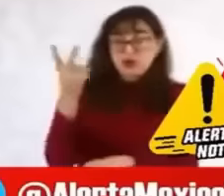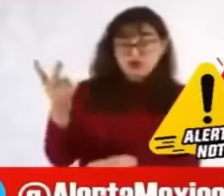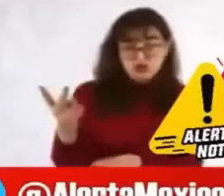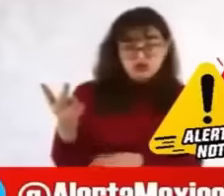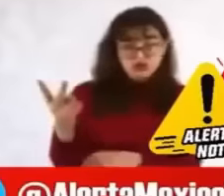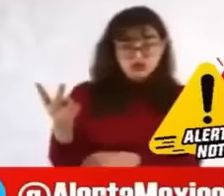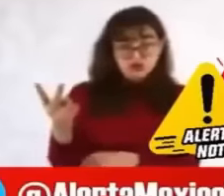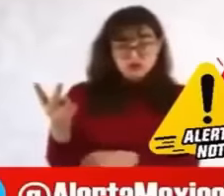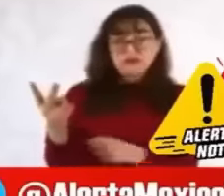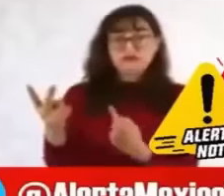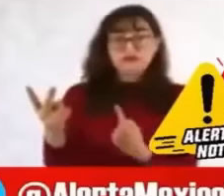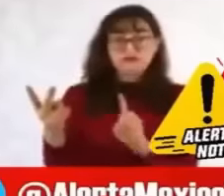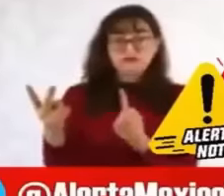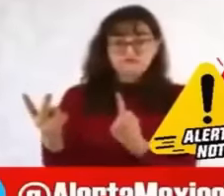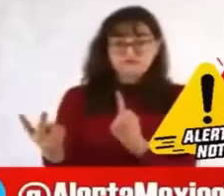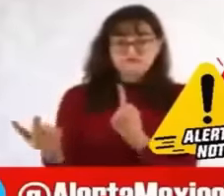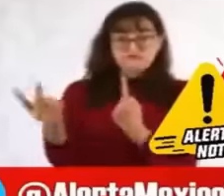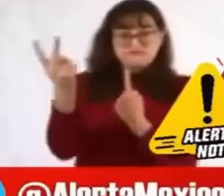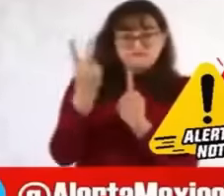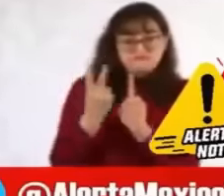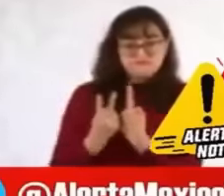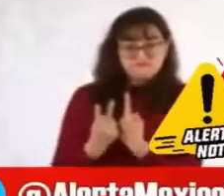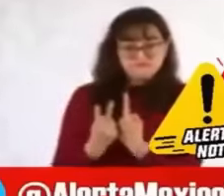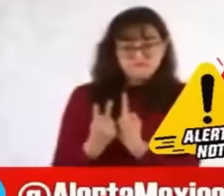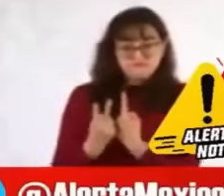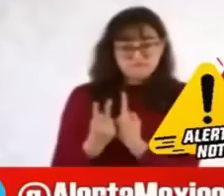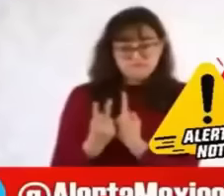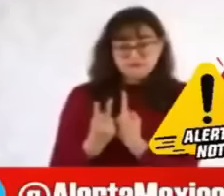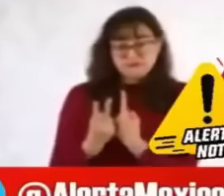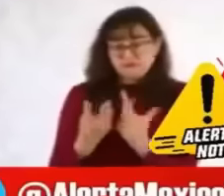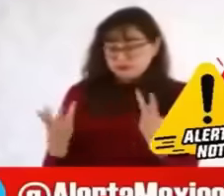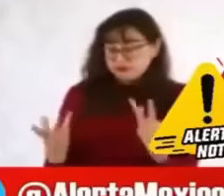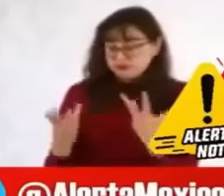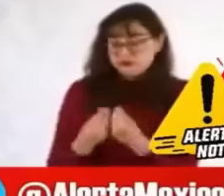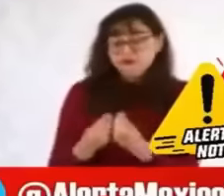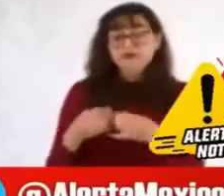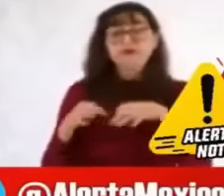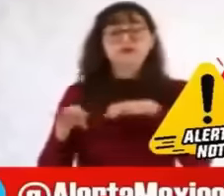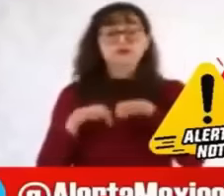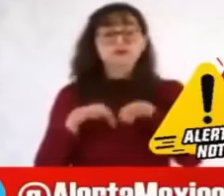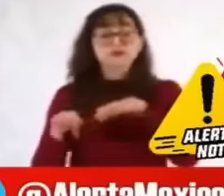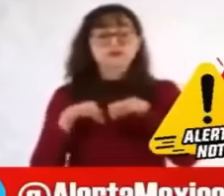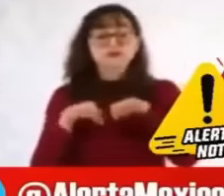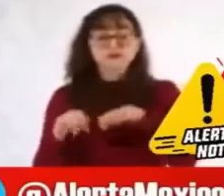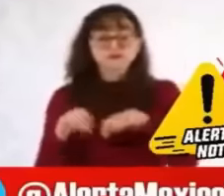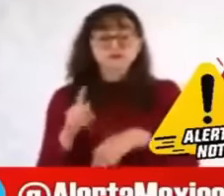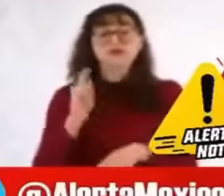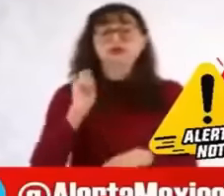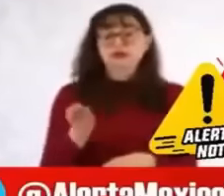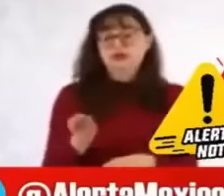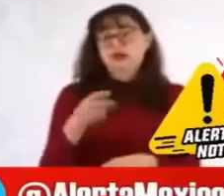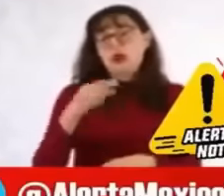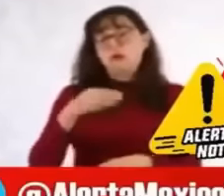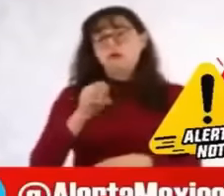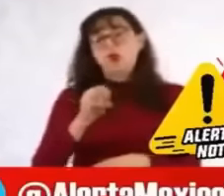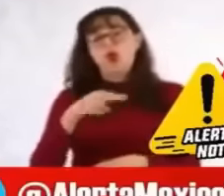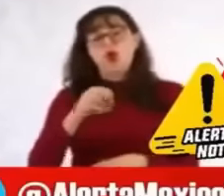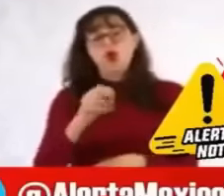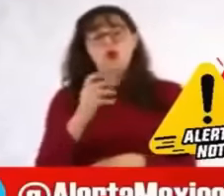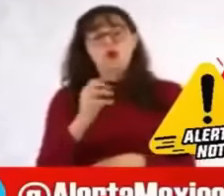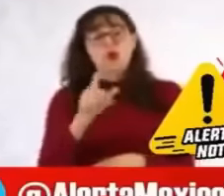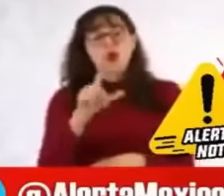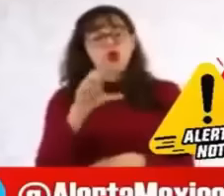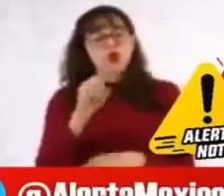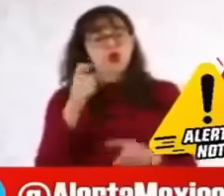función principal es la función de antimonopolio. Es decir, que haya competencia. Ese es